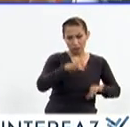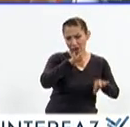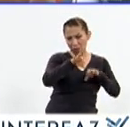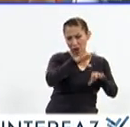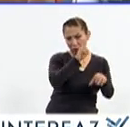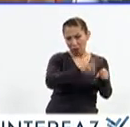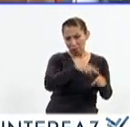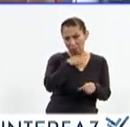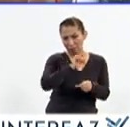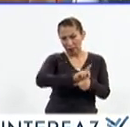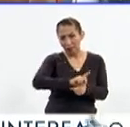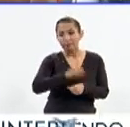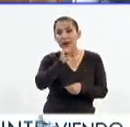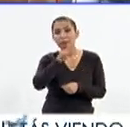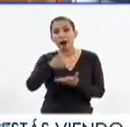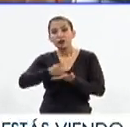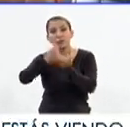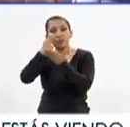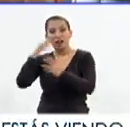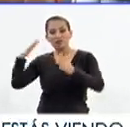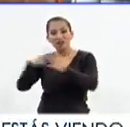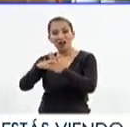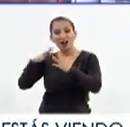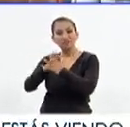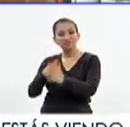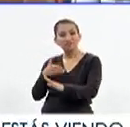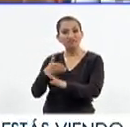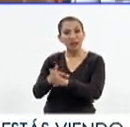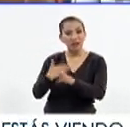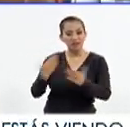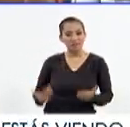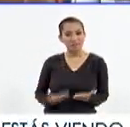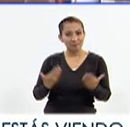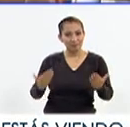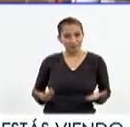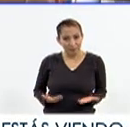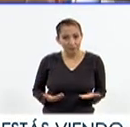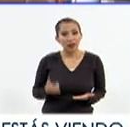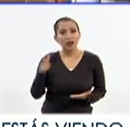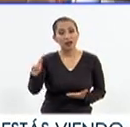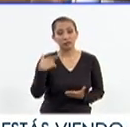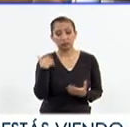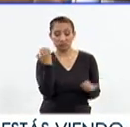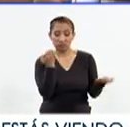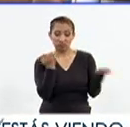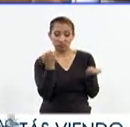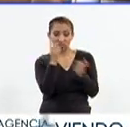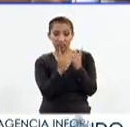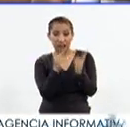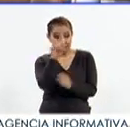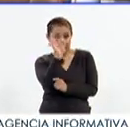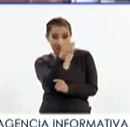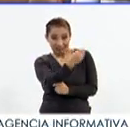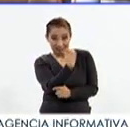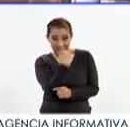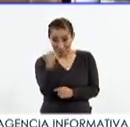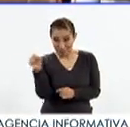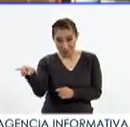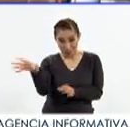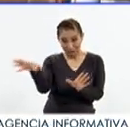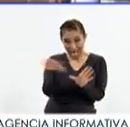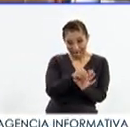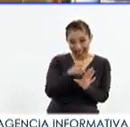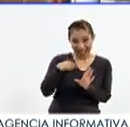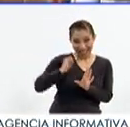actividades cotidianas, sino también en la guerra y también en la danza. Los atletas, si practicaran esta